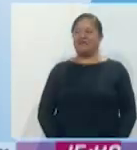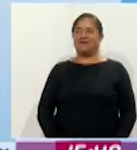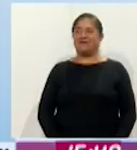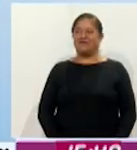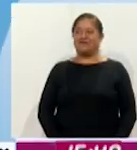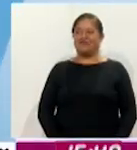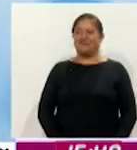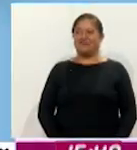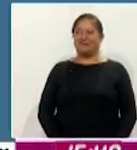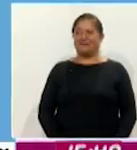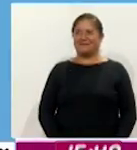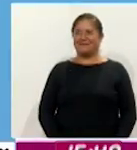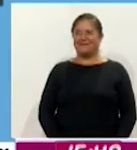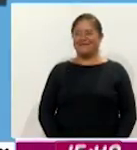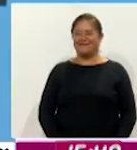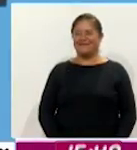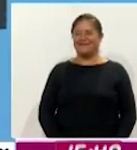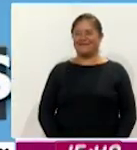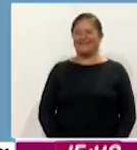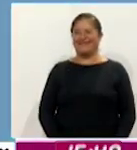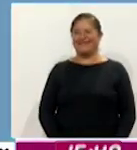Continuamos.